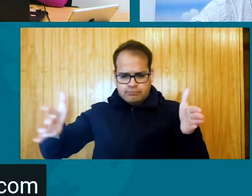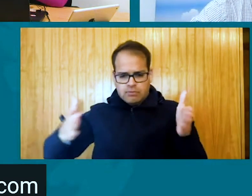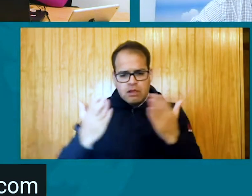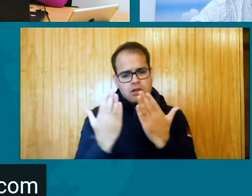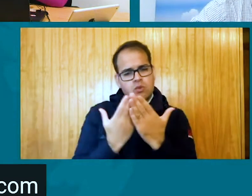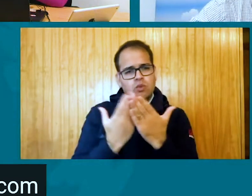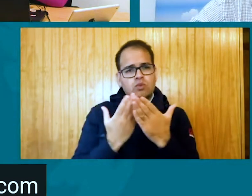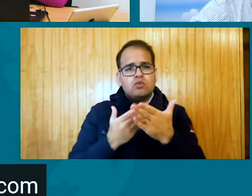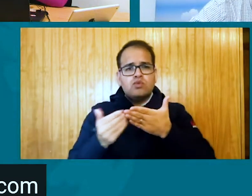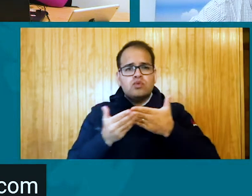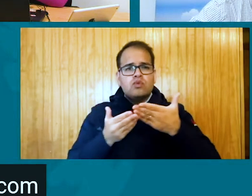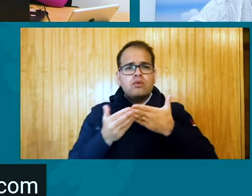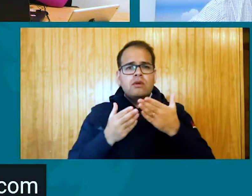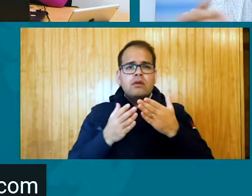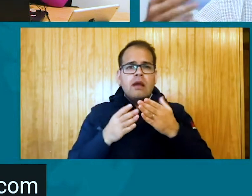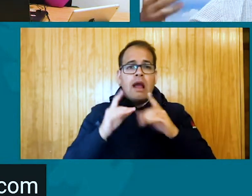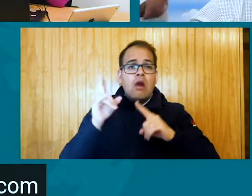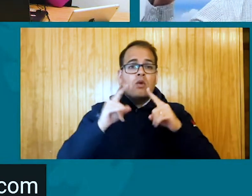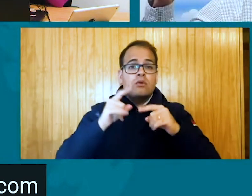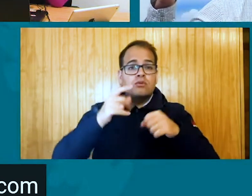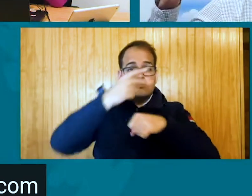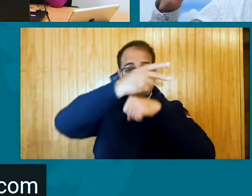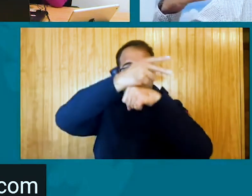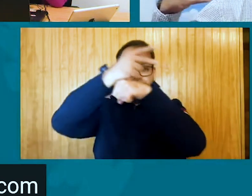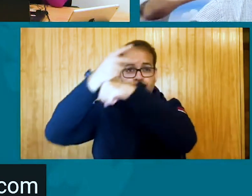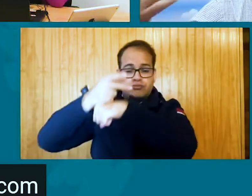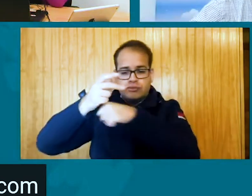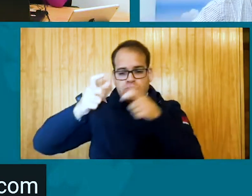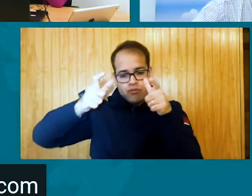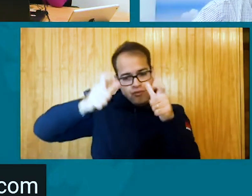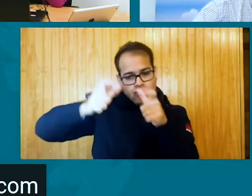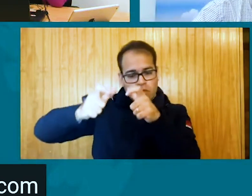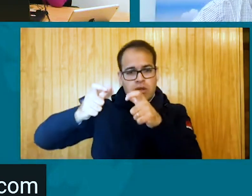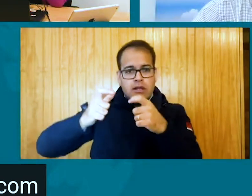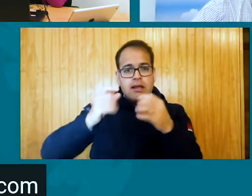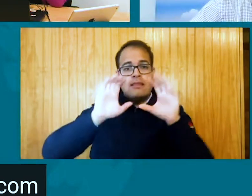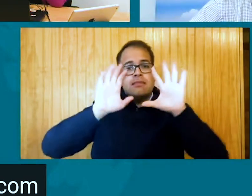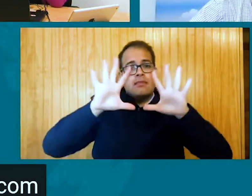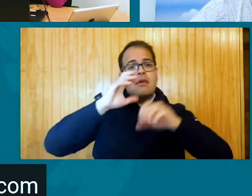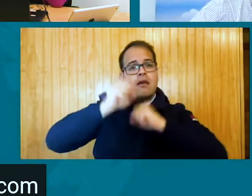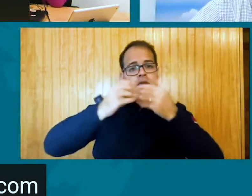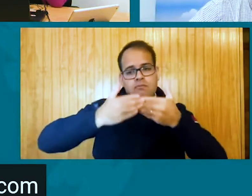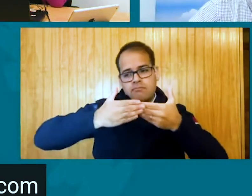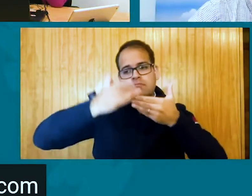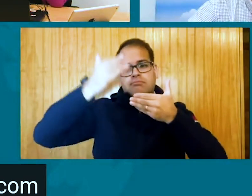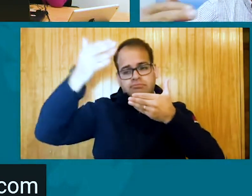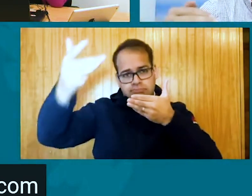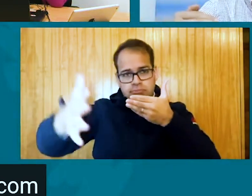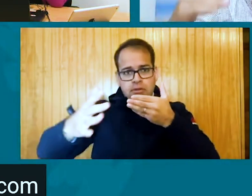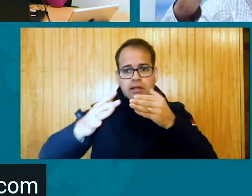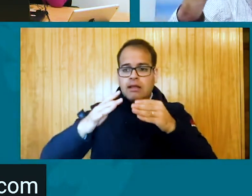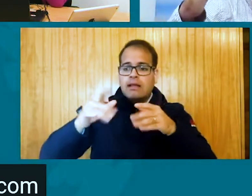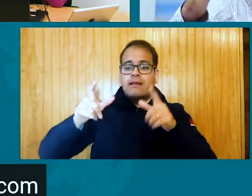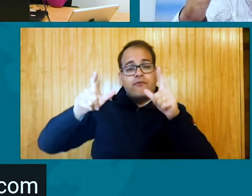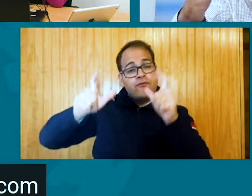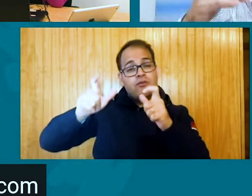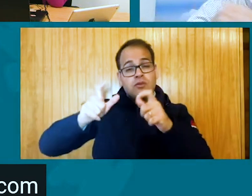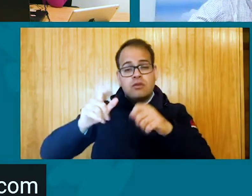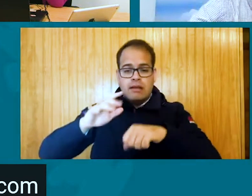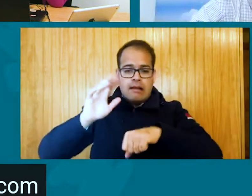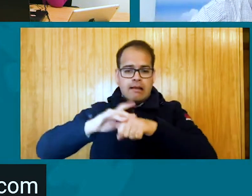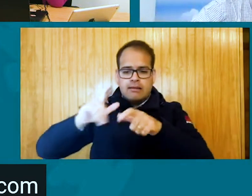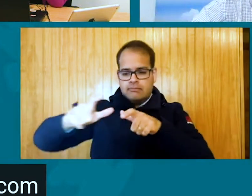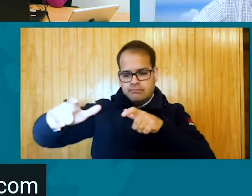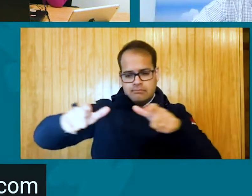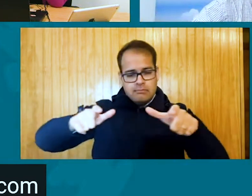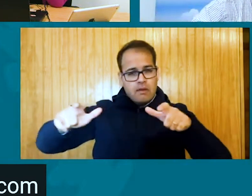a imágenes satelitales de 10 años hacia adelante. Son imágenes térmicas, las cuales las comparan con